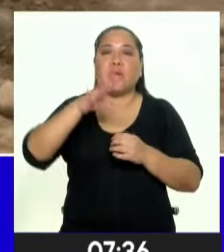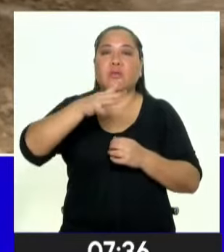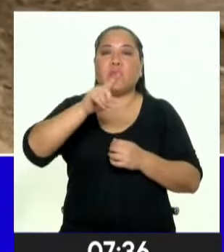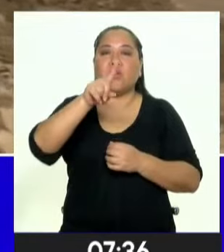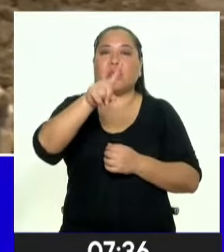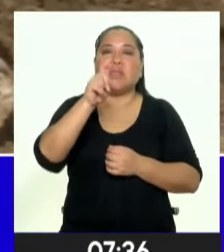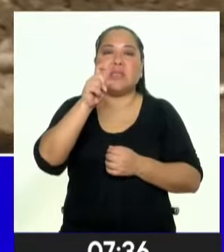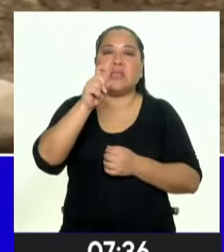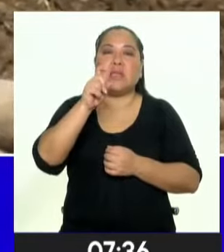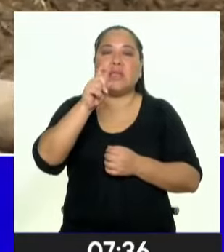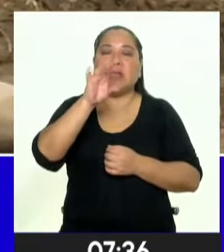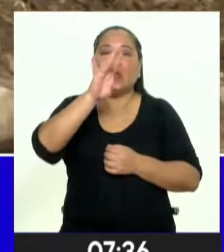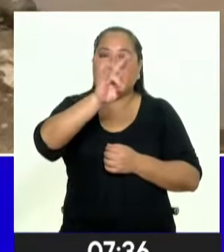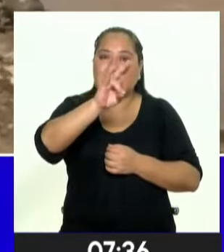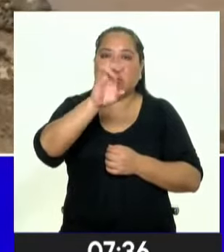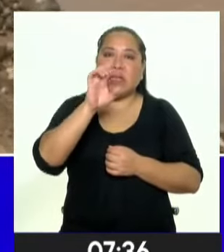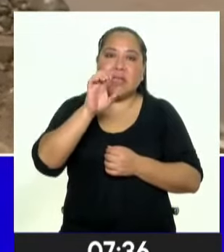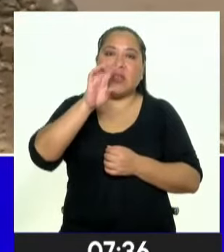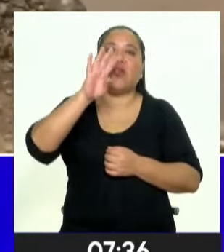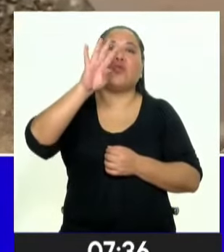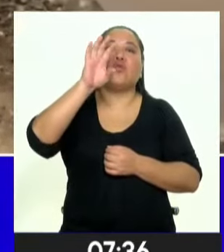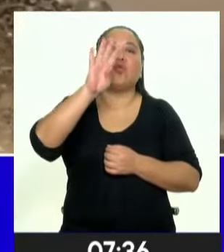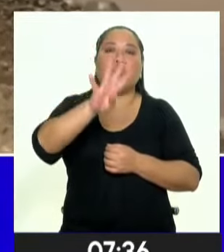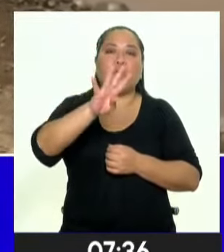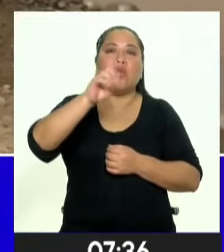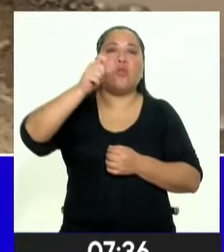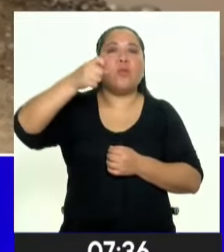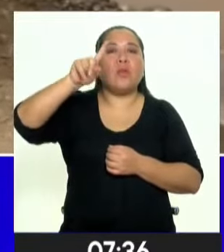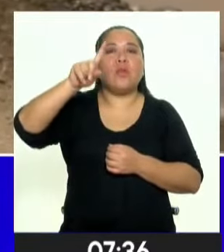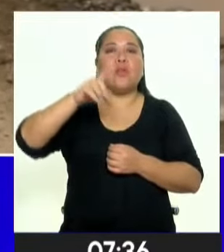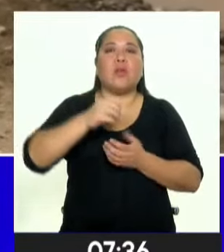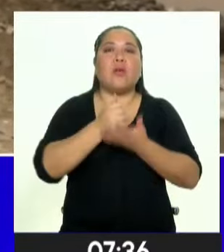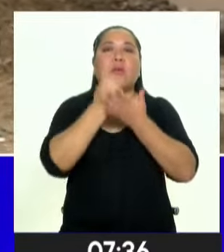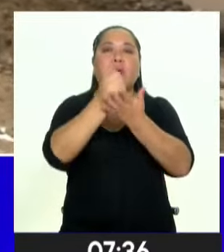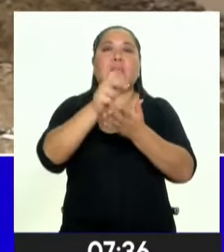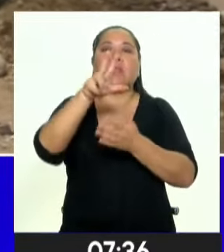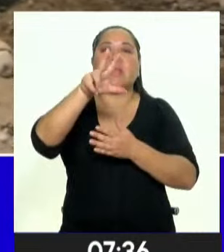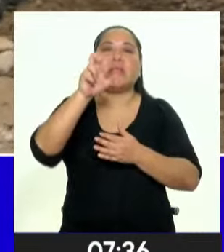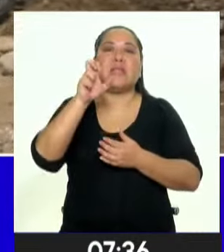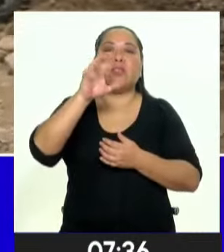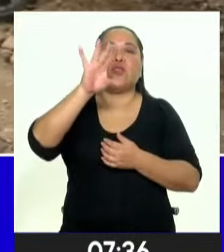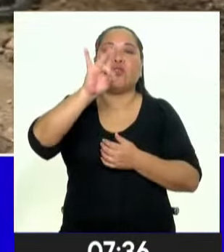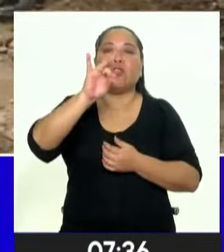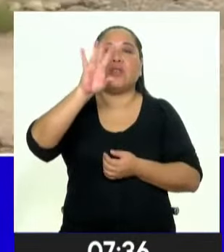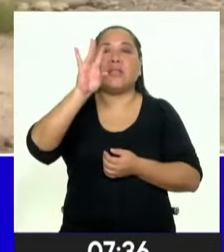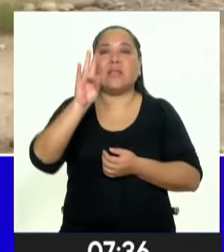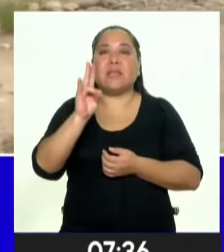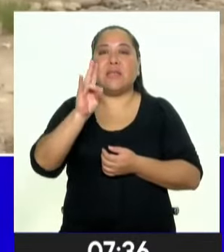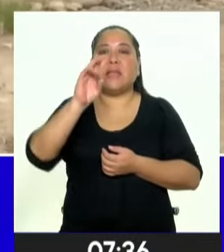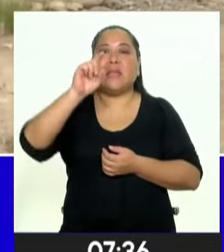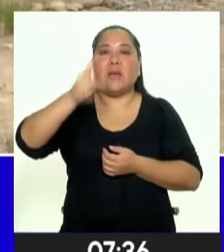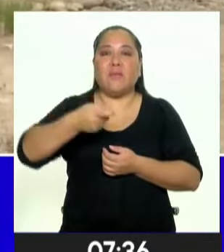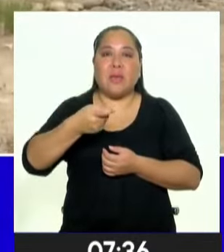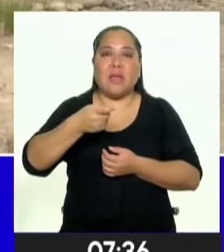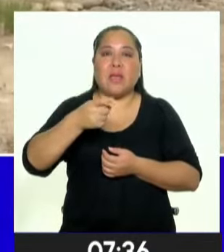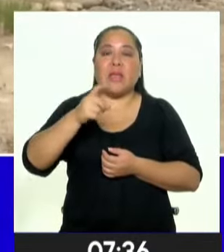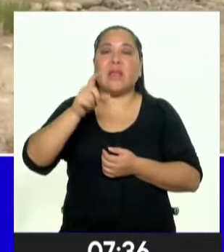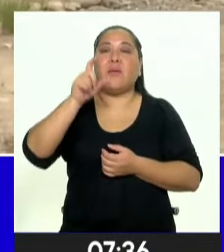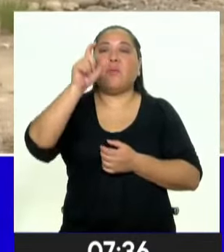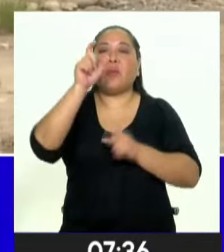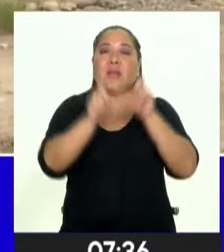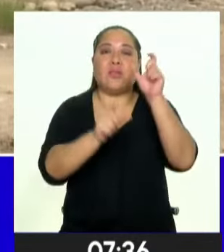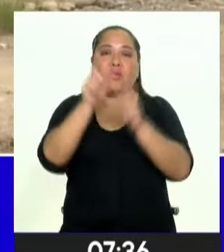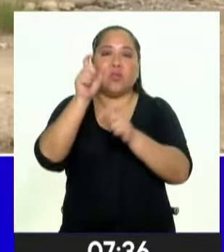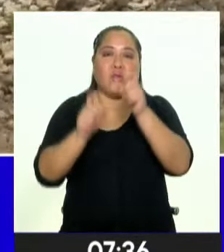que van a beneficiar a trescientos ochenta y siete mil ciudadanos casi cuatrocientos mil